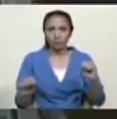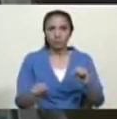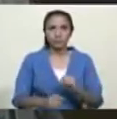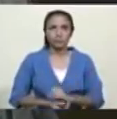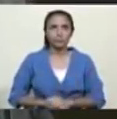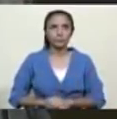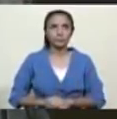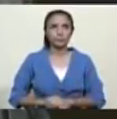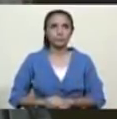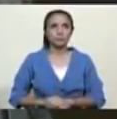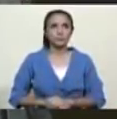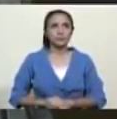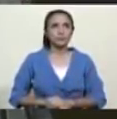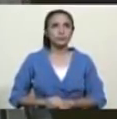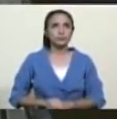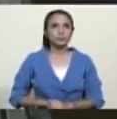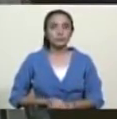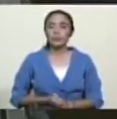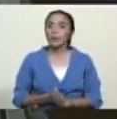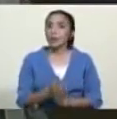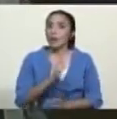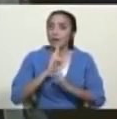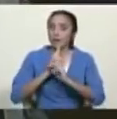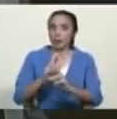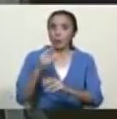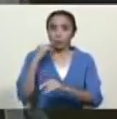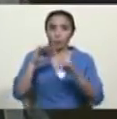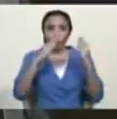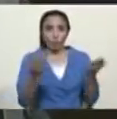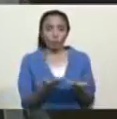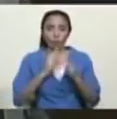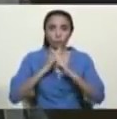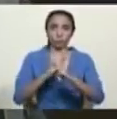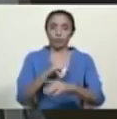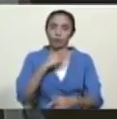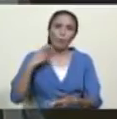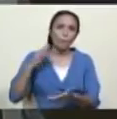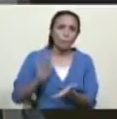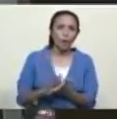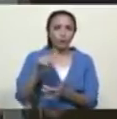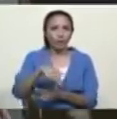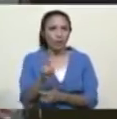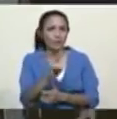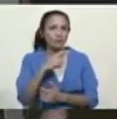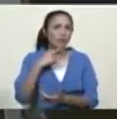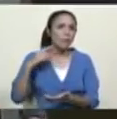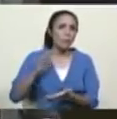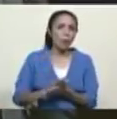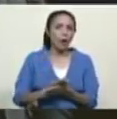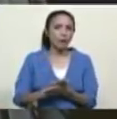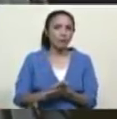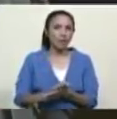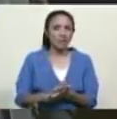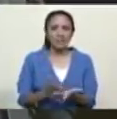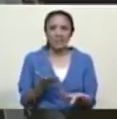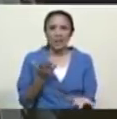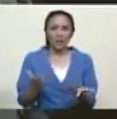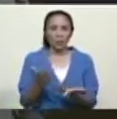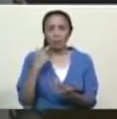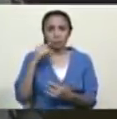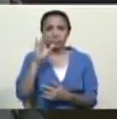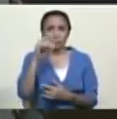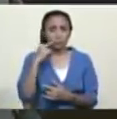Un ciudadano que le ha dicho al mundo que las muertes que ocurran en Venezuela son una inversión para el